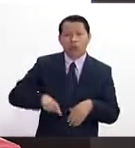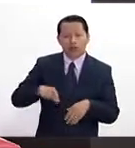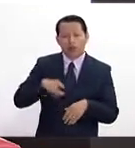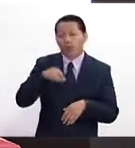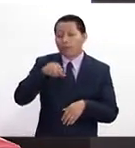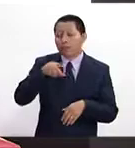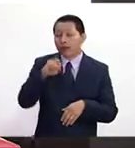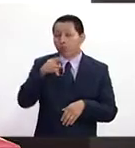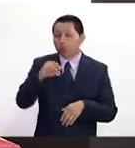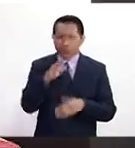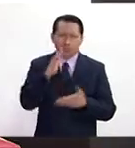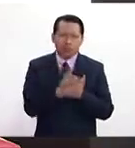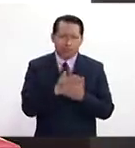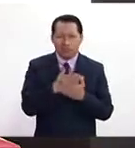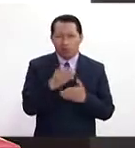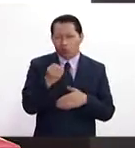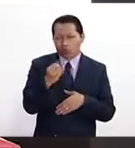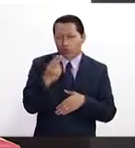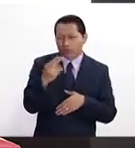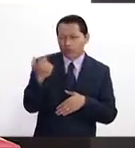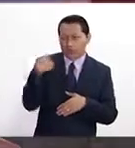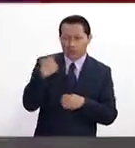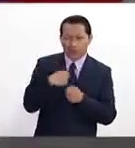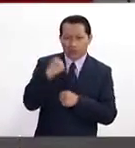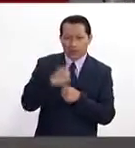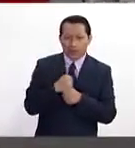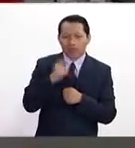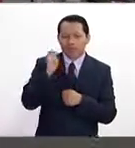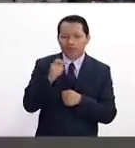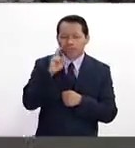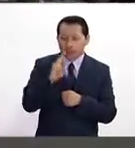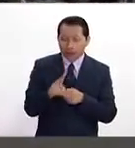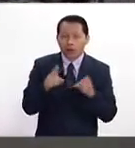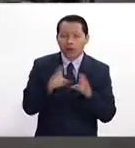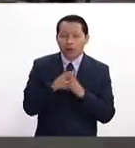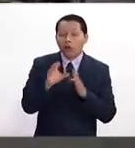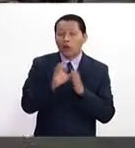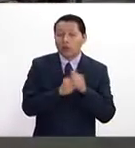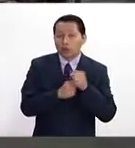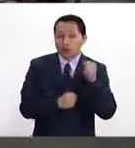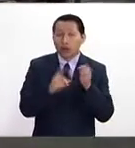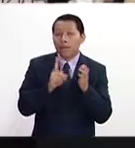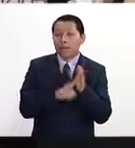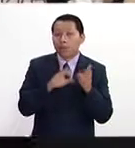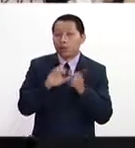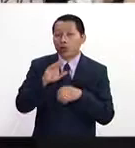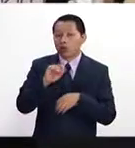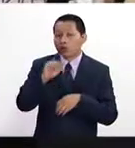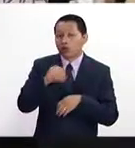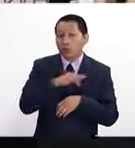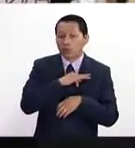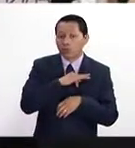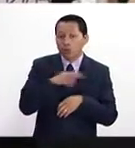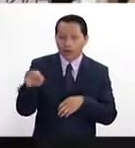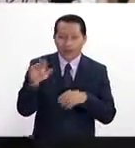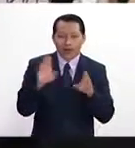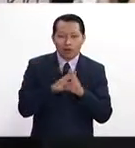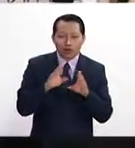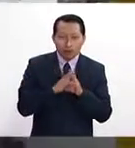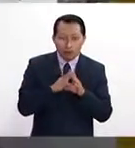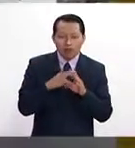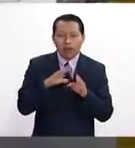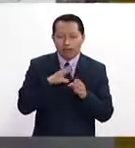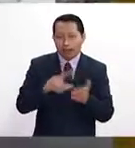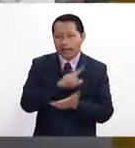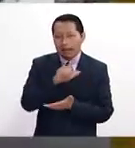un paro en octubre, noviembre del año pasado. Entonces, lo que estamos viendo es que la Constitución de 1999 permite una transición, digamos que pacífica